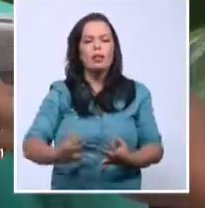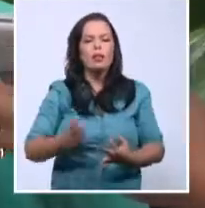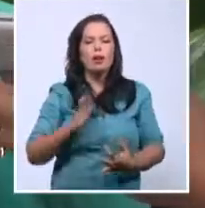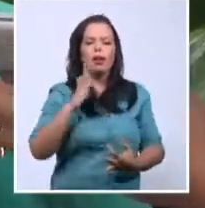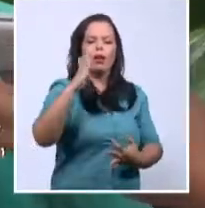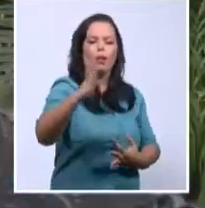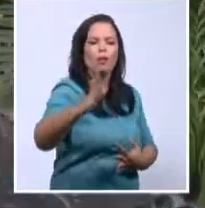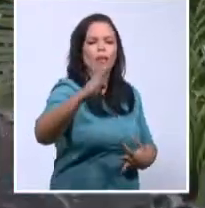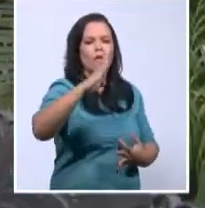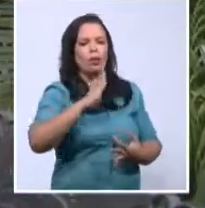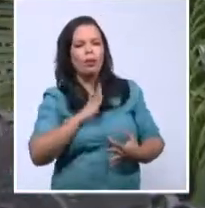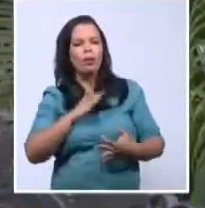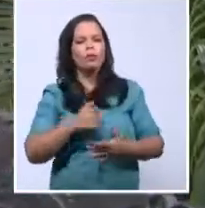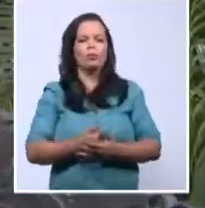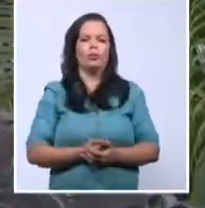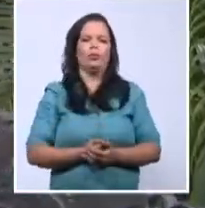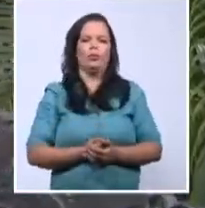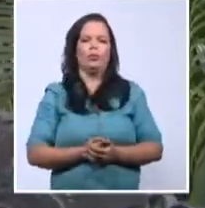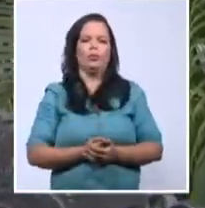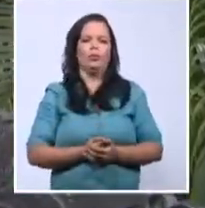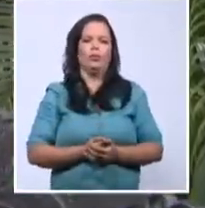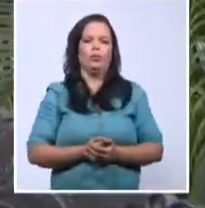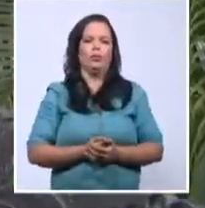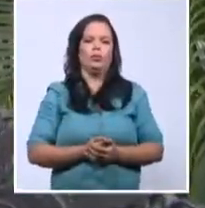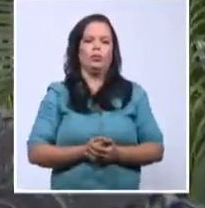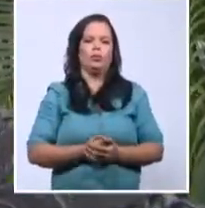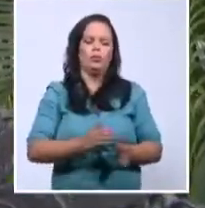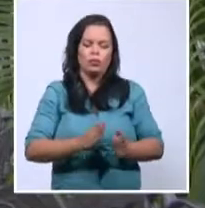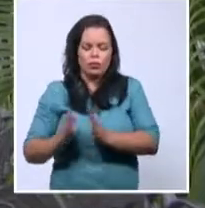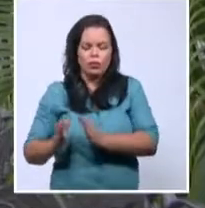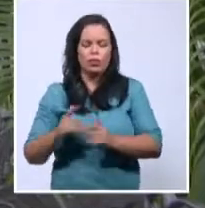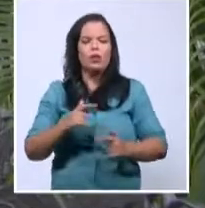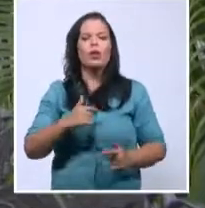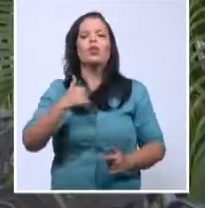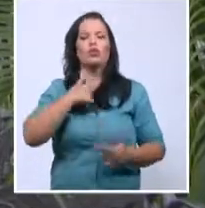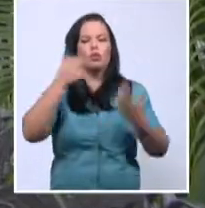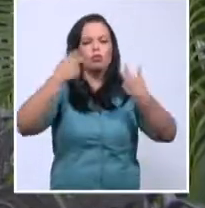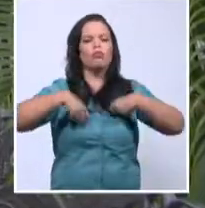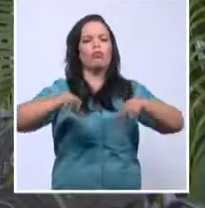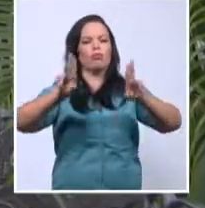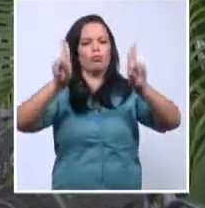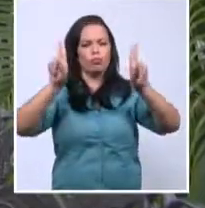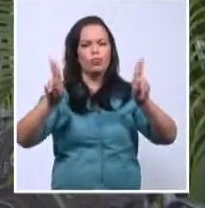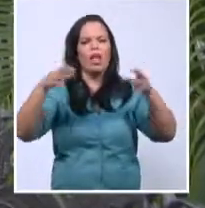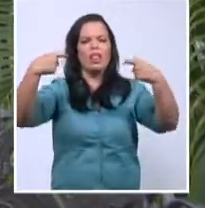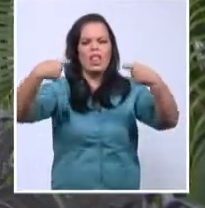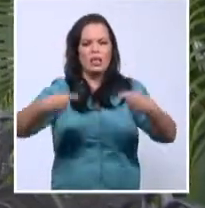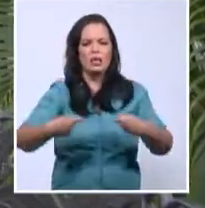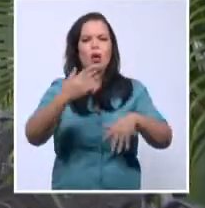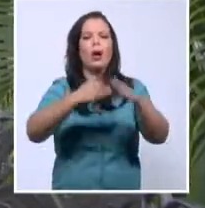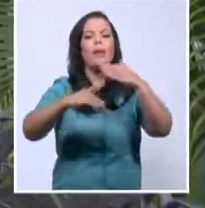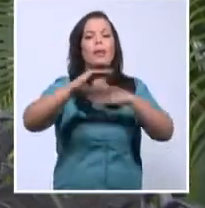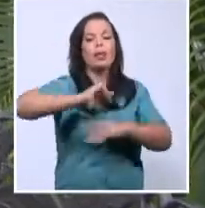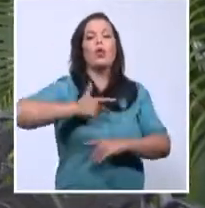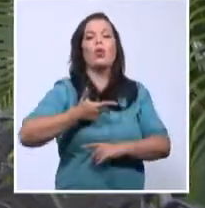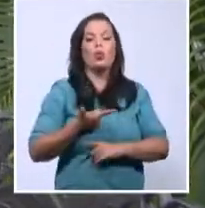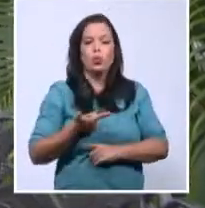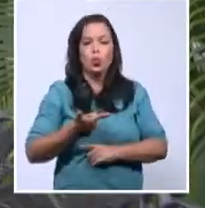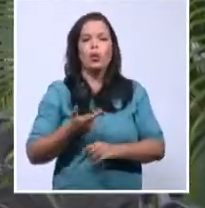otro, evidentemente. Apoyo totalmente las declaraciones del Ministerio de Cultura, porque somos un país que no